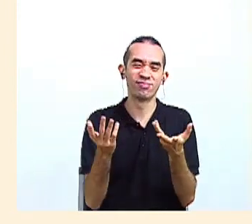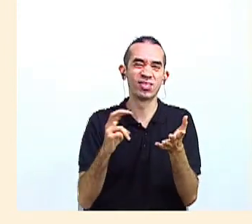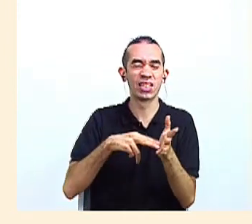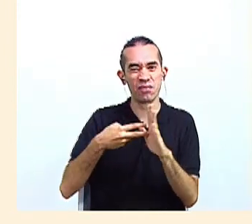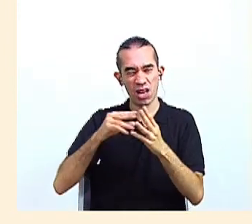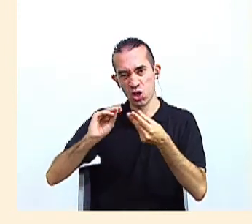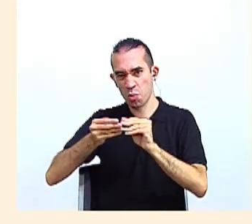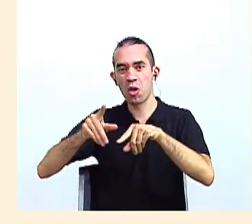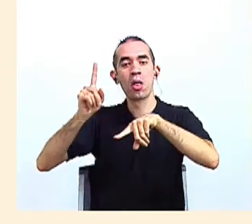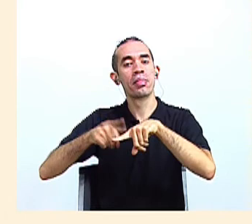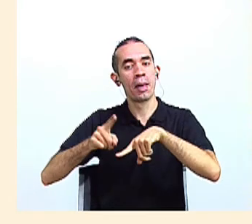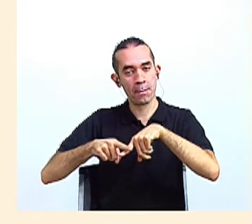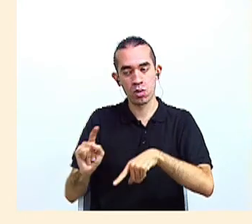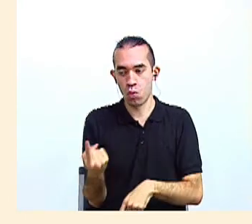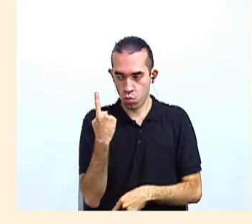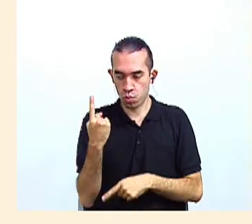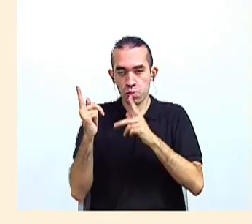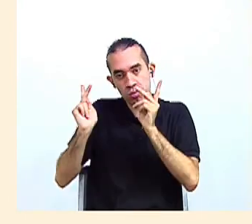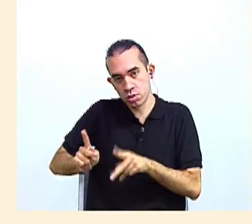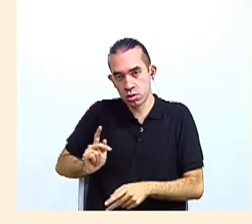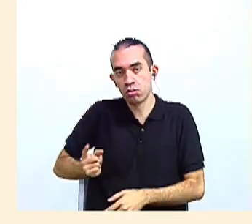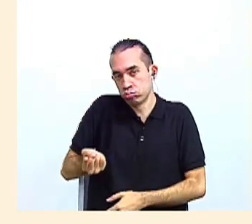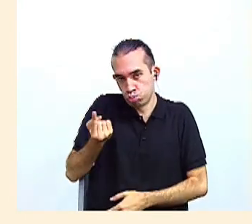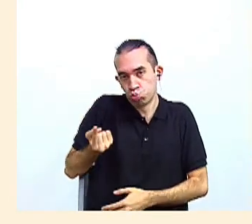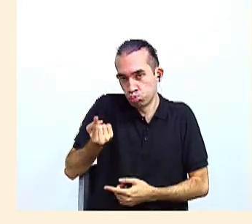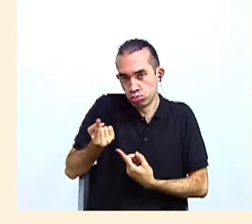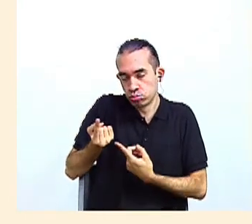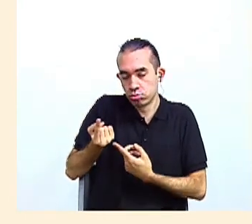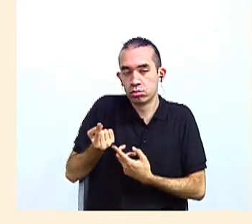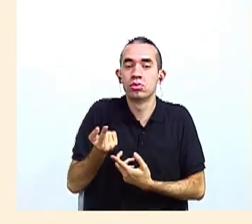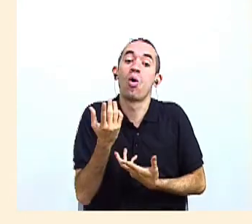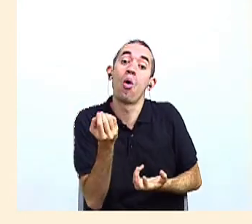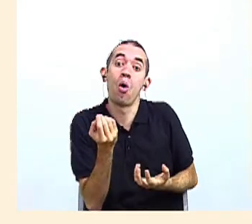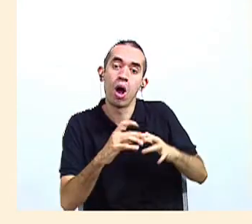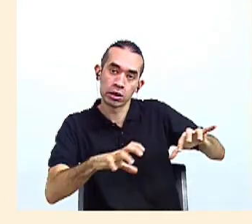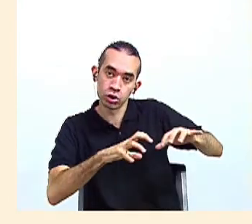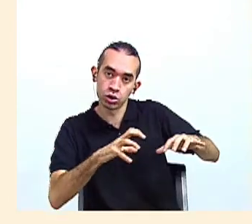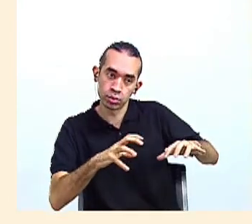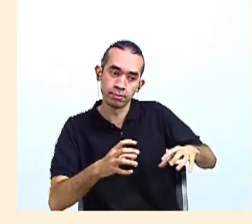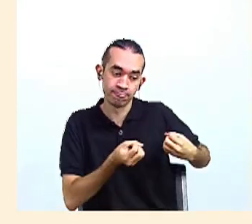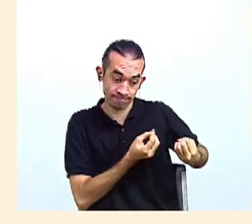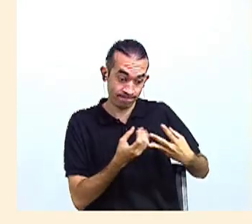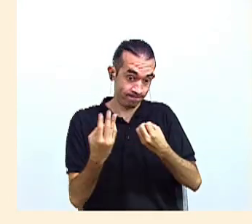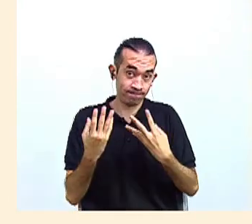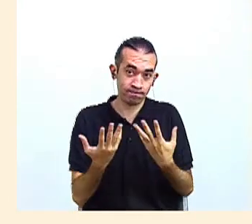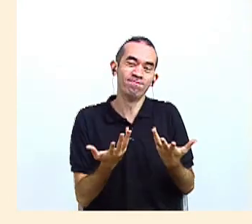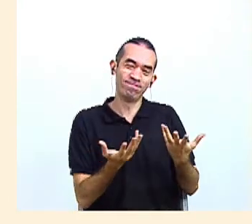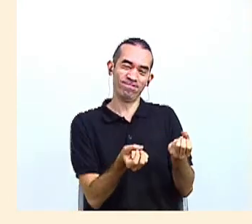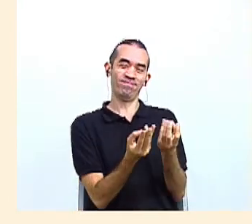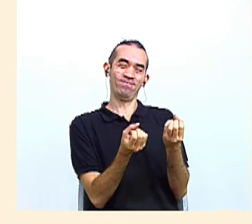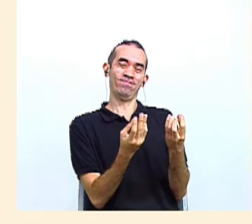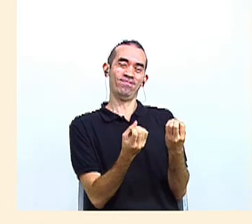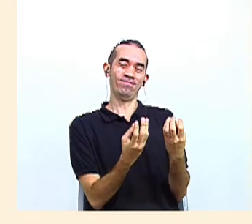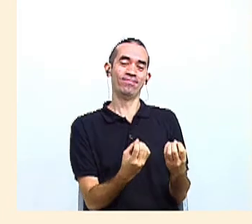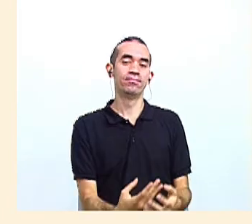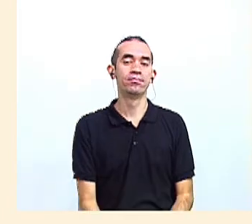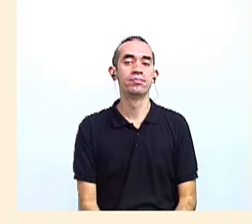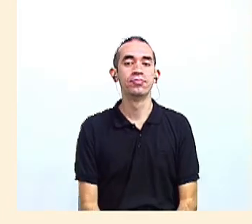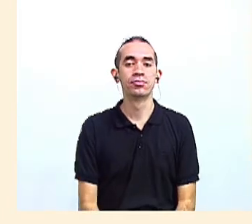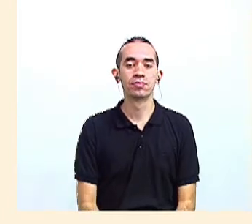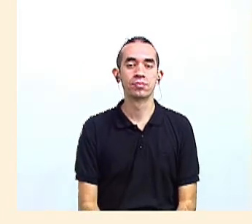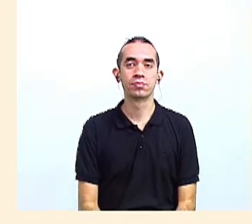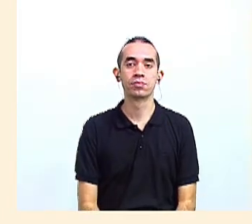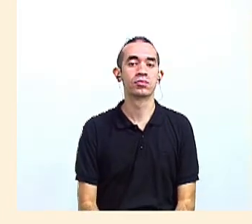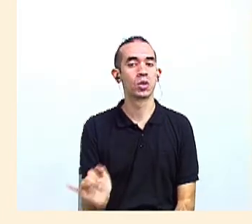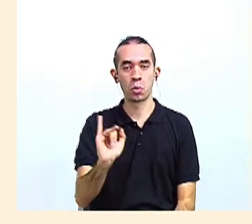acción es ejecutada solo por una persona, decimos que está en singular, o cuando está ejecutada por varios, en plural. Igual tendremos las